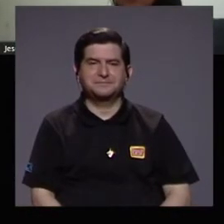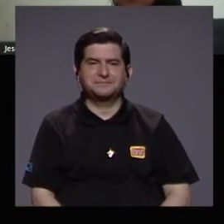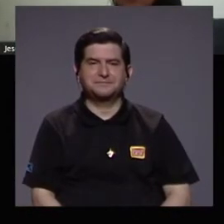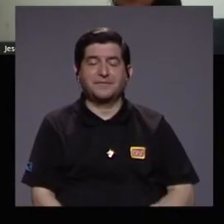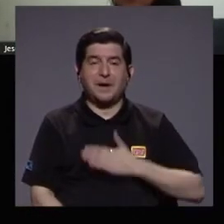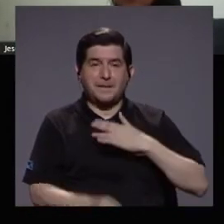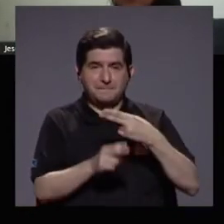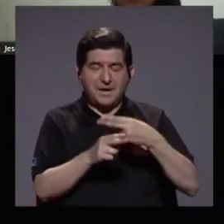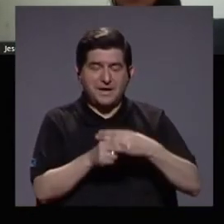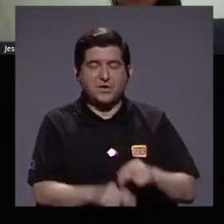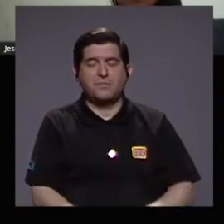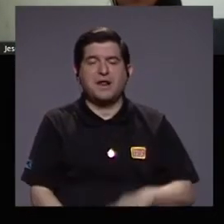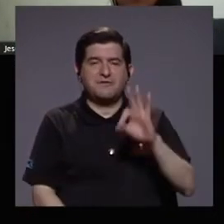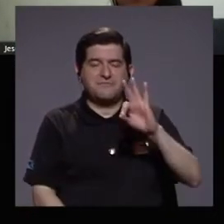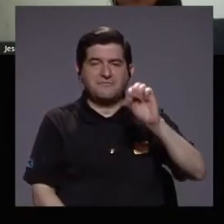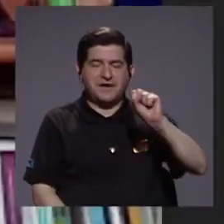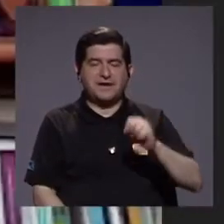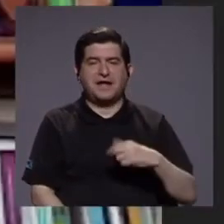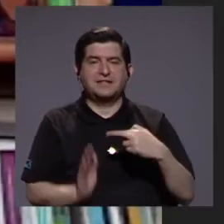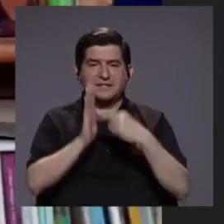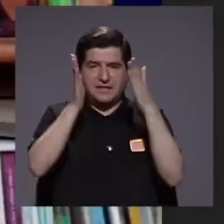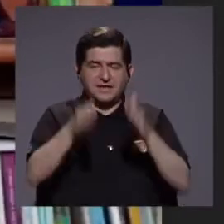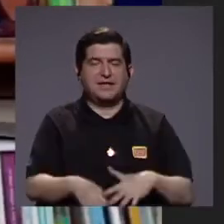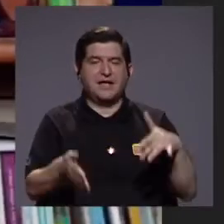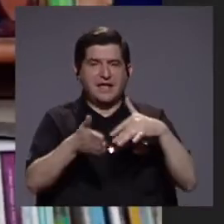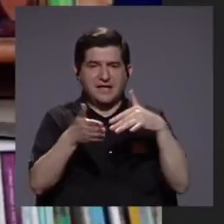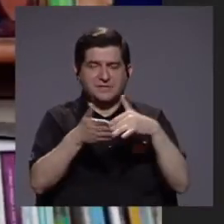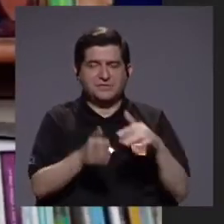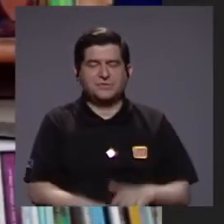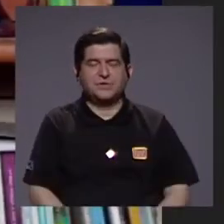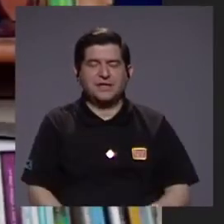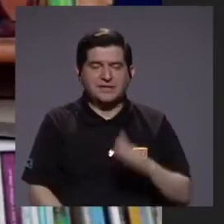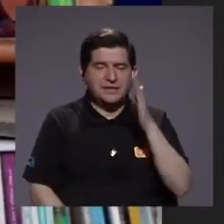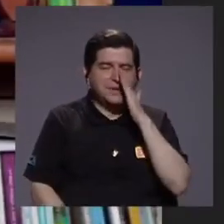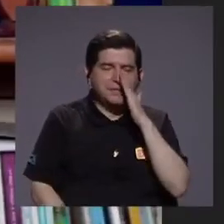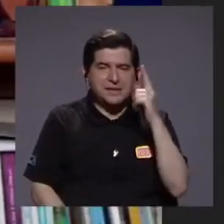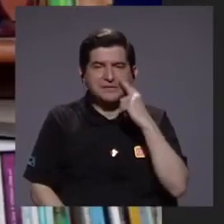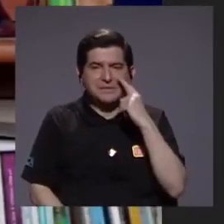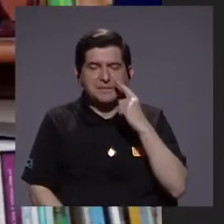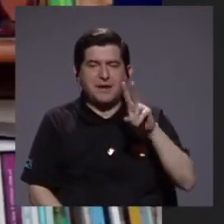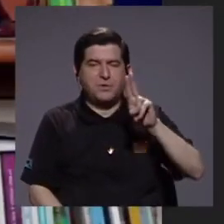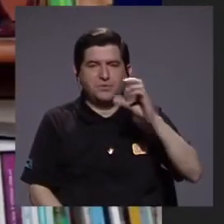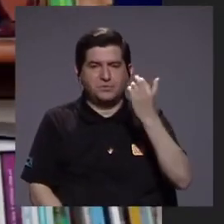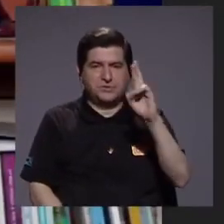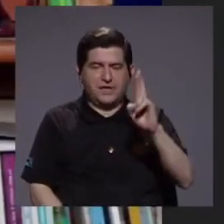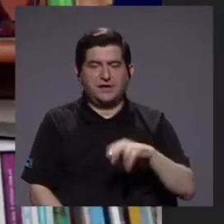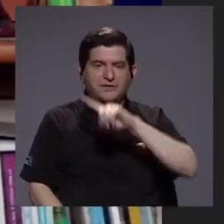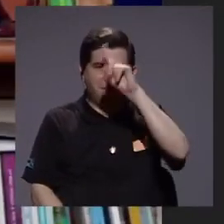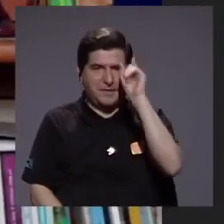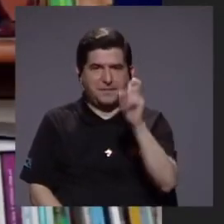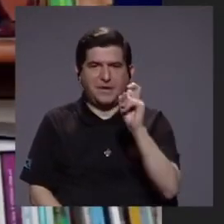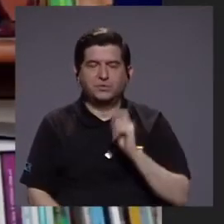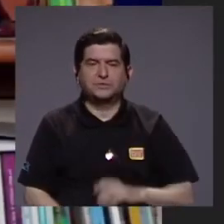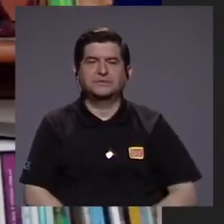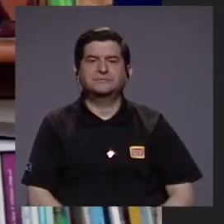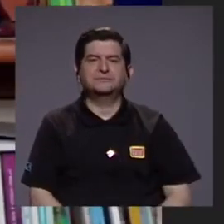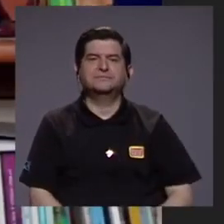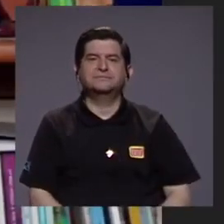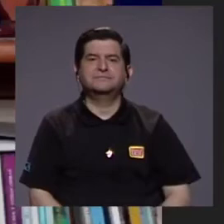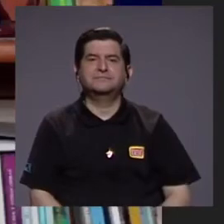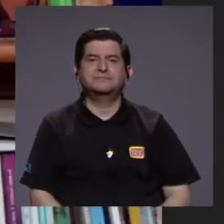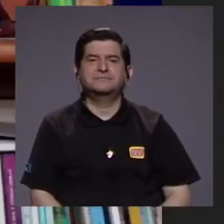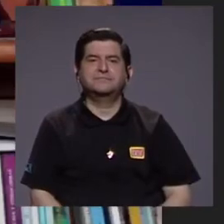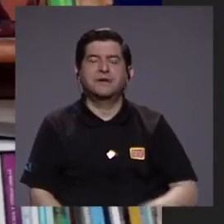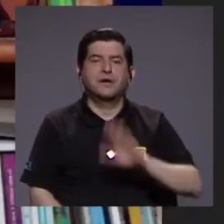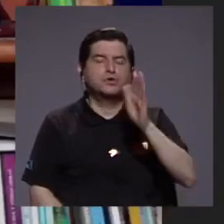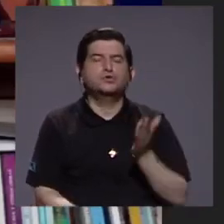Mi nombre es Fernanda Sánchez y soy la representante de estudiantes, madres y padres de la Universidad de Costa Rica, y nuestra pregunta es la siguiente. ¿Cuáles